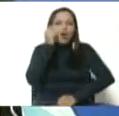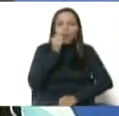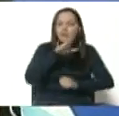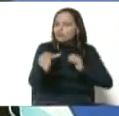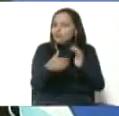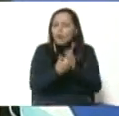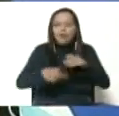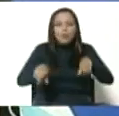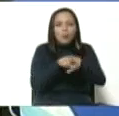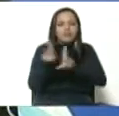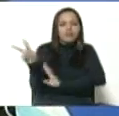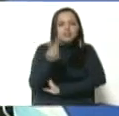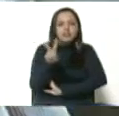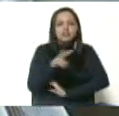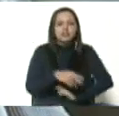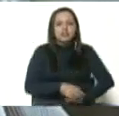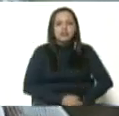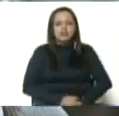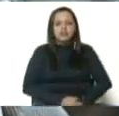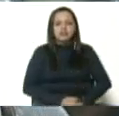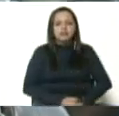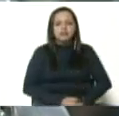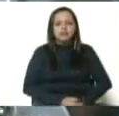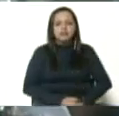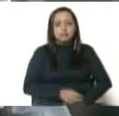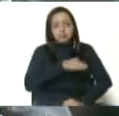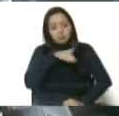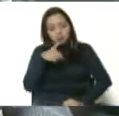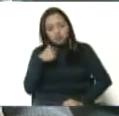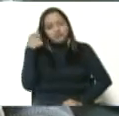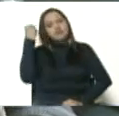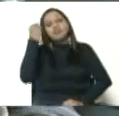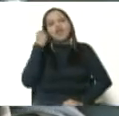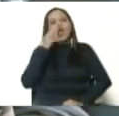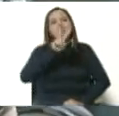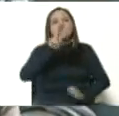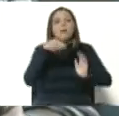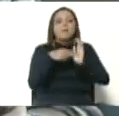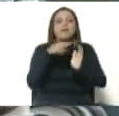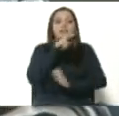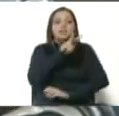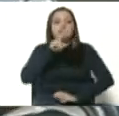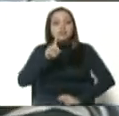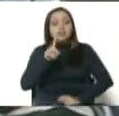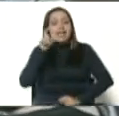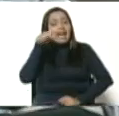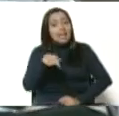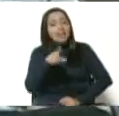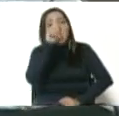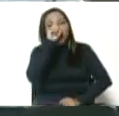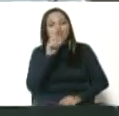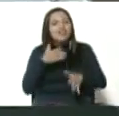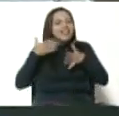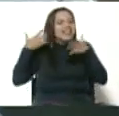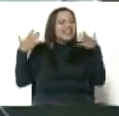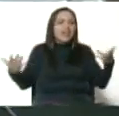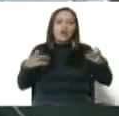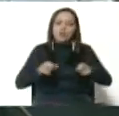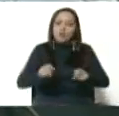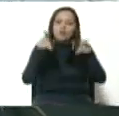trabajadores. Nosotros creemos que 2021 es un año de gran